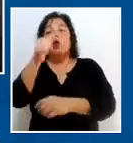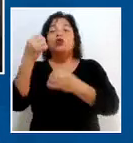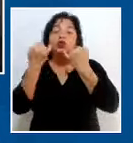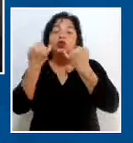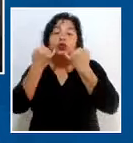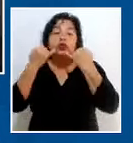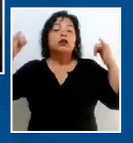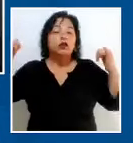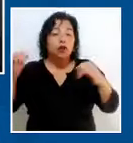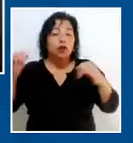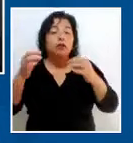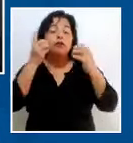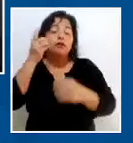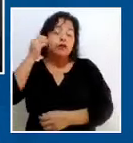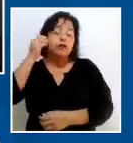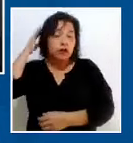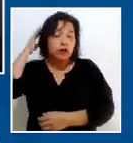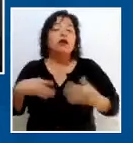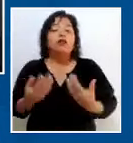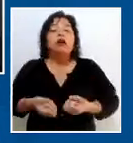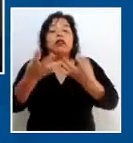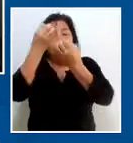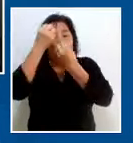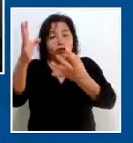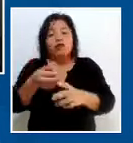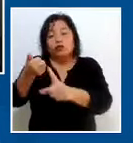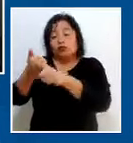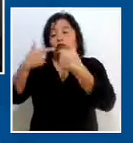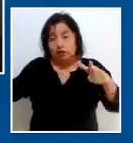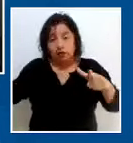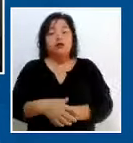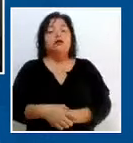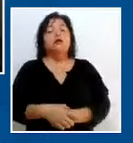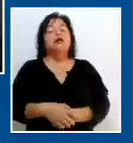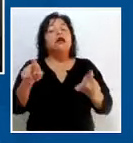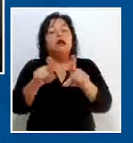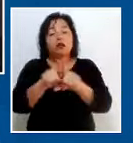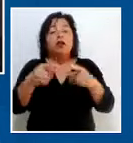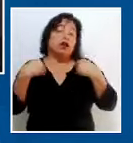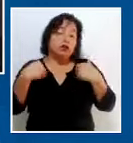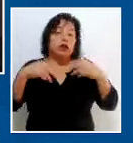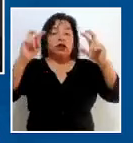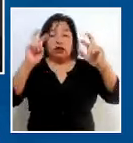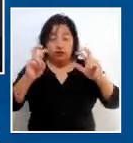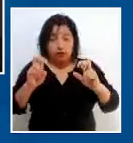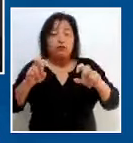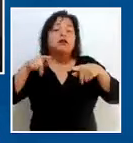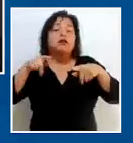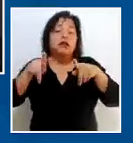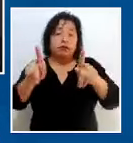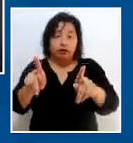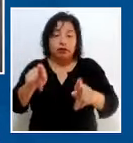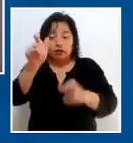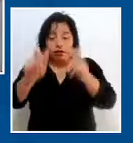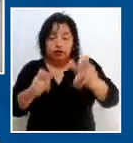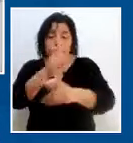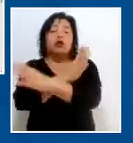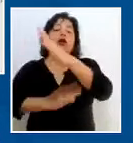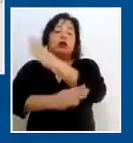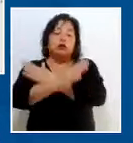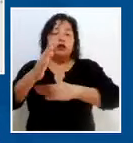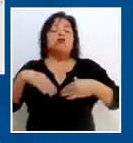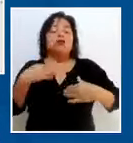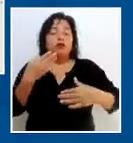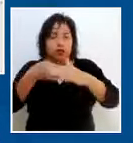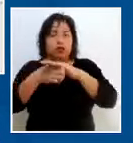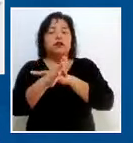estas lenguas originarias o también que pueda finalmente tener sistemas que le permitan a personas con discapacidad